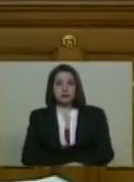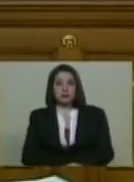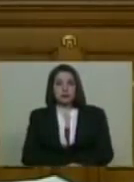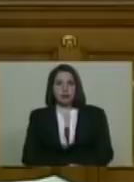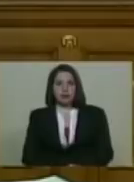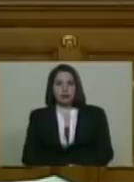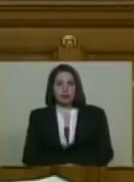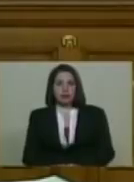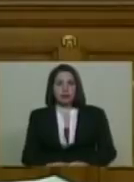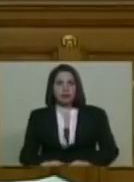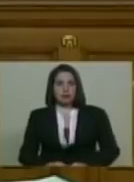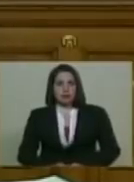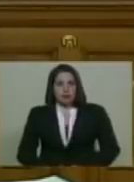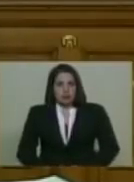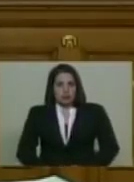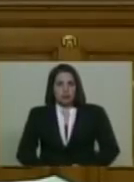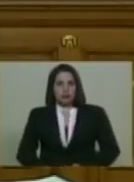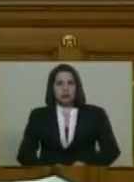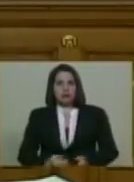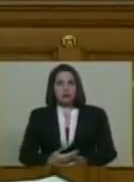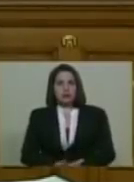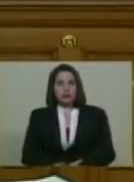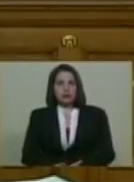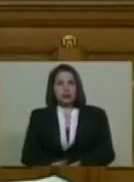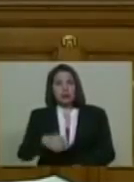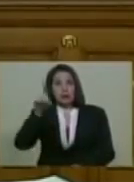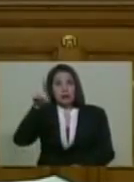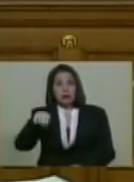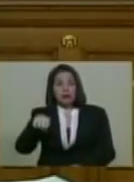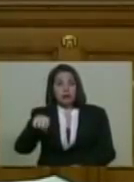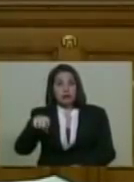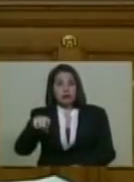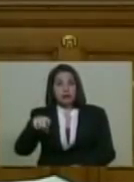también en estos allanamientos